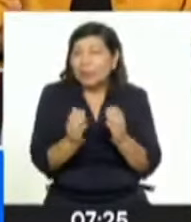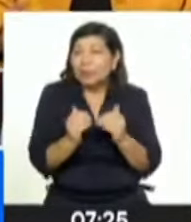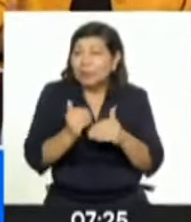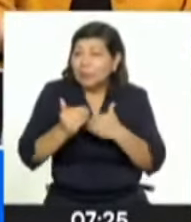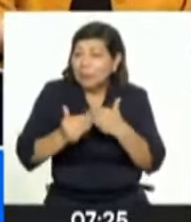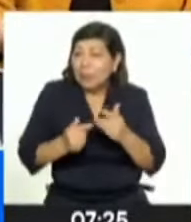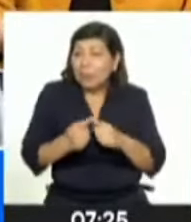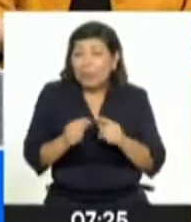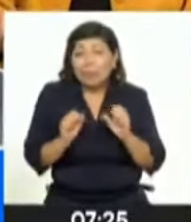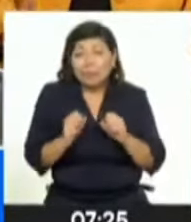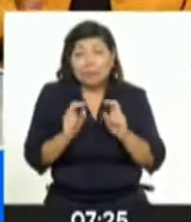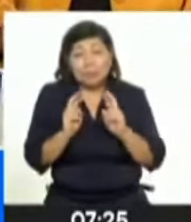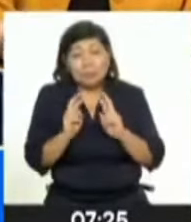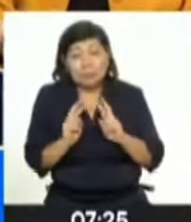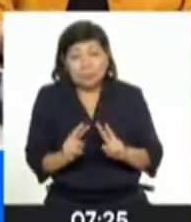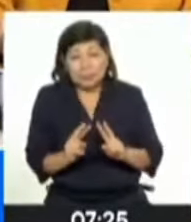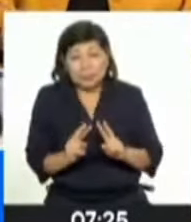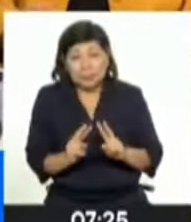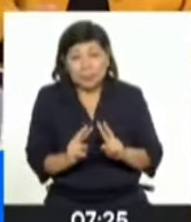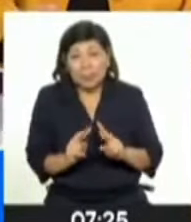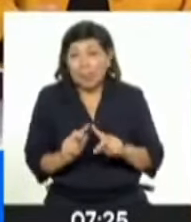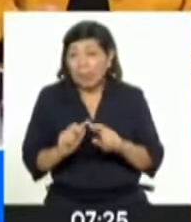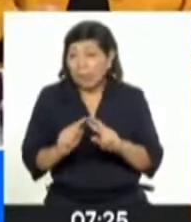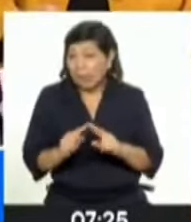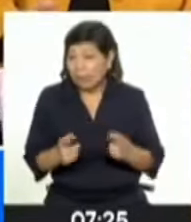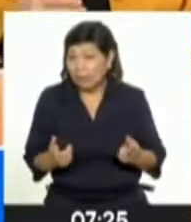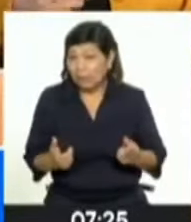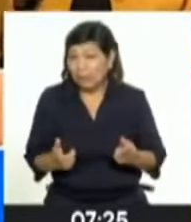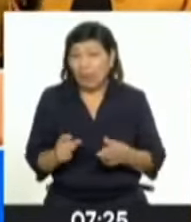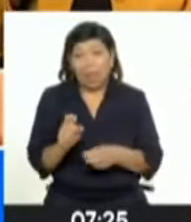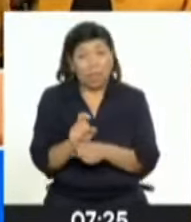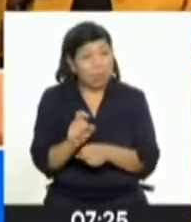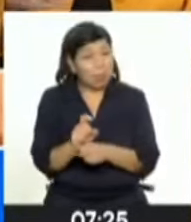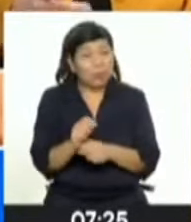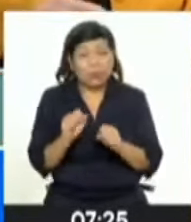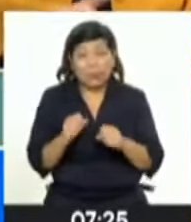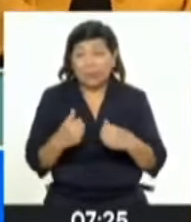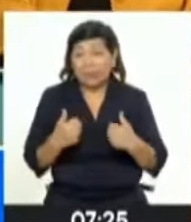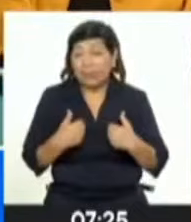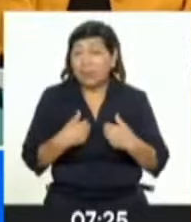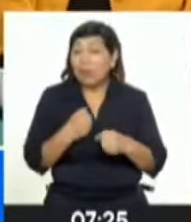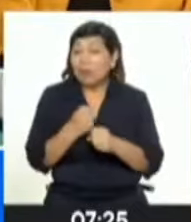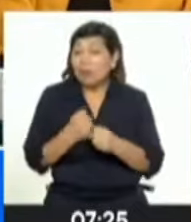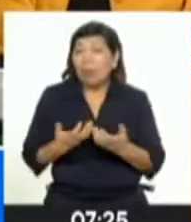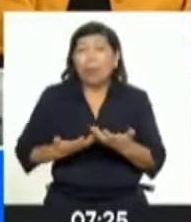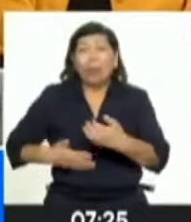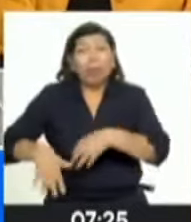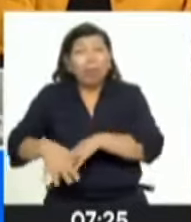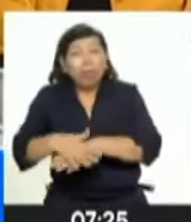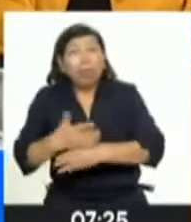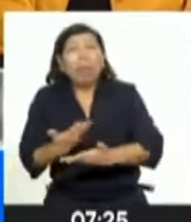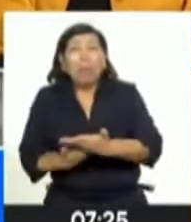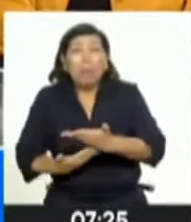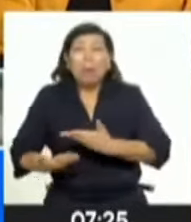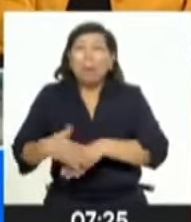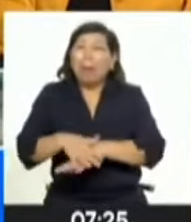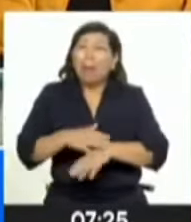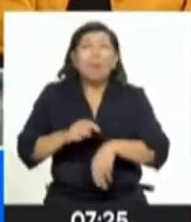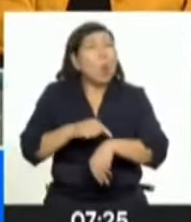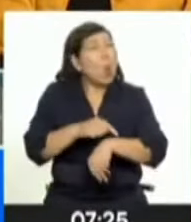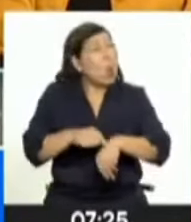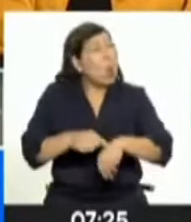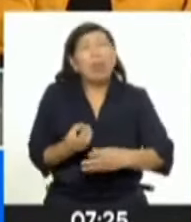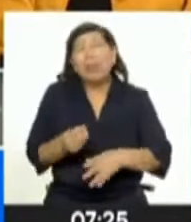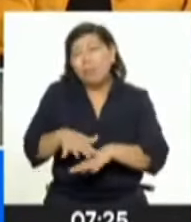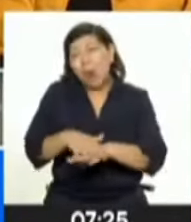puedan fluir, porque nos hemos dado cuenta de varios sectores, no solamente de educación, que tenemos ahí trabas burocráticas que nos generan mucha